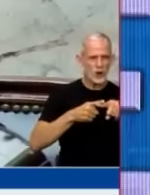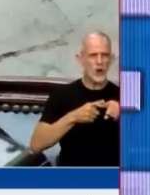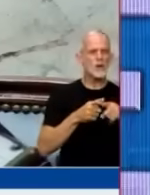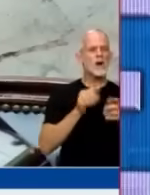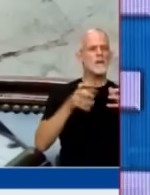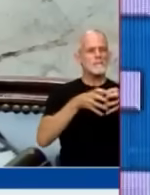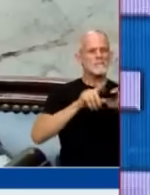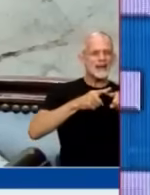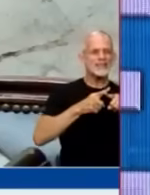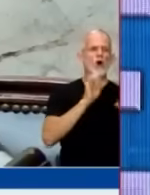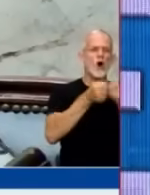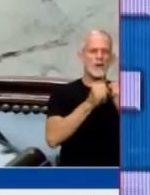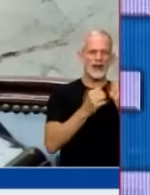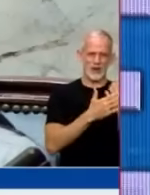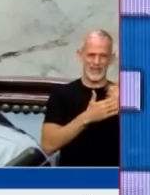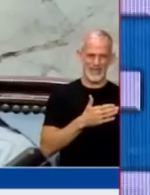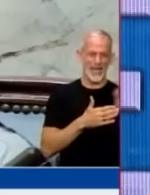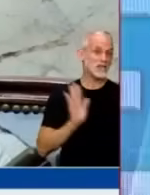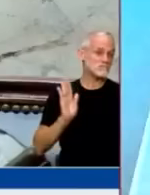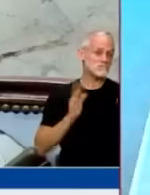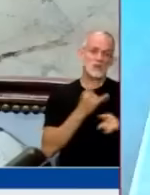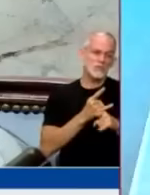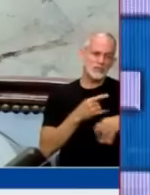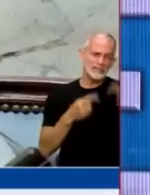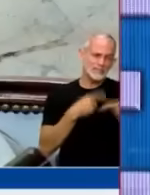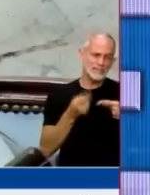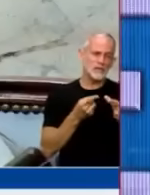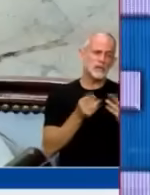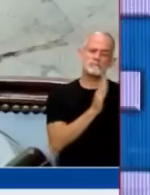a políticas que por ahora están en el aire. Es decir,